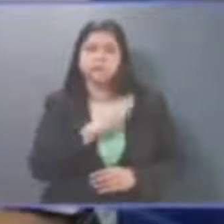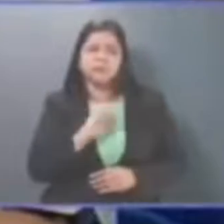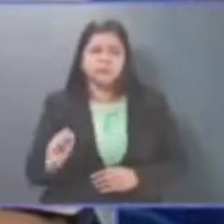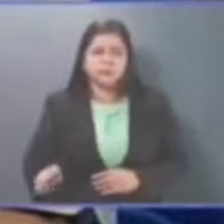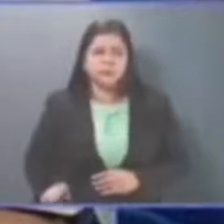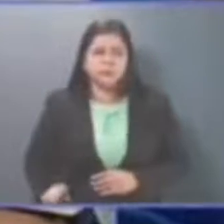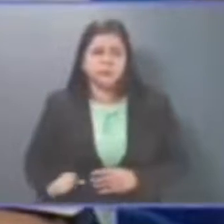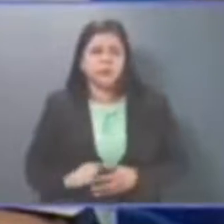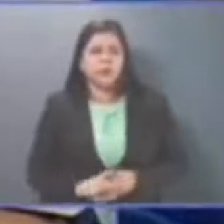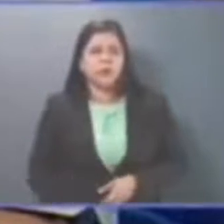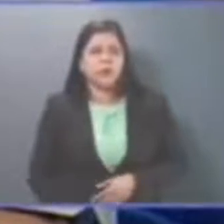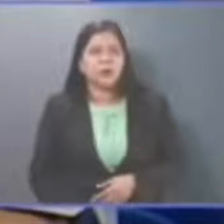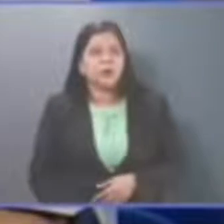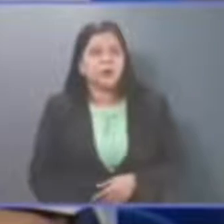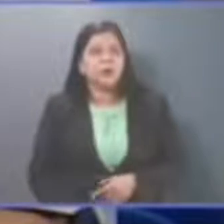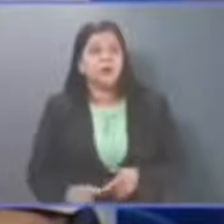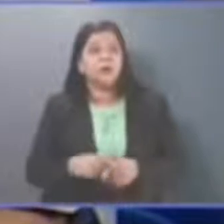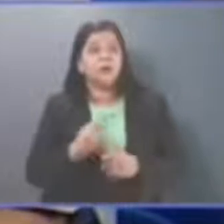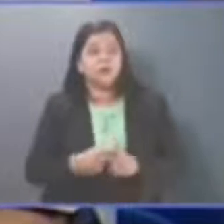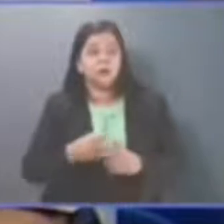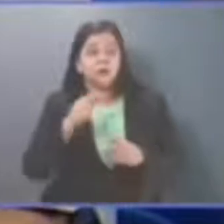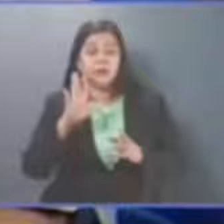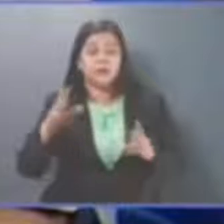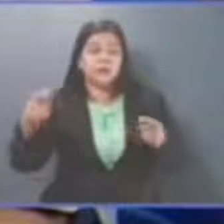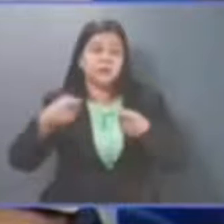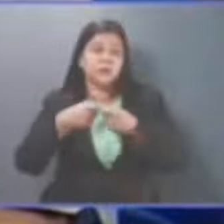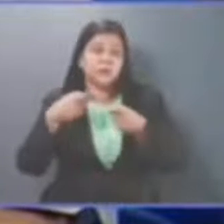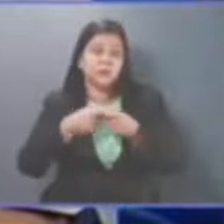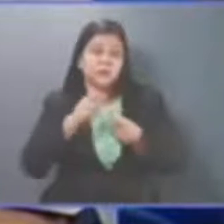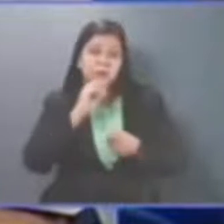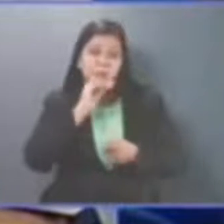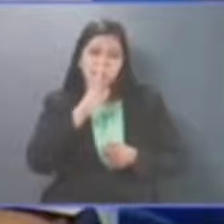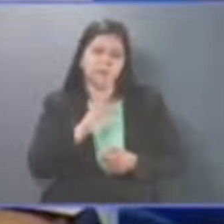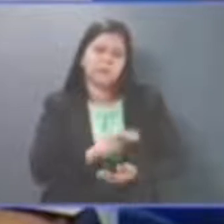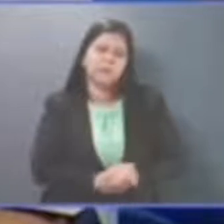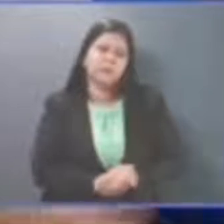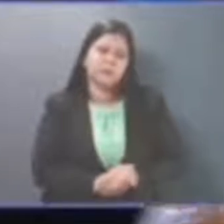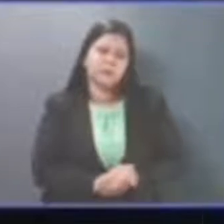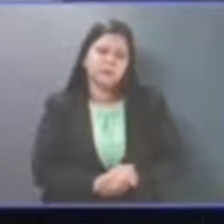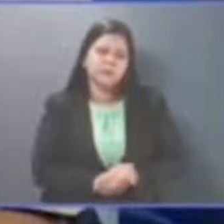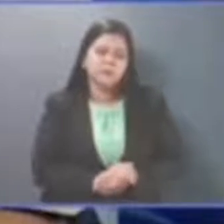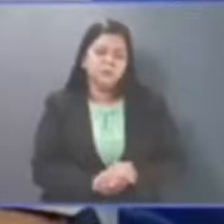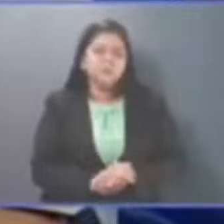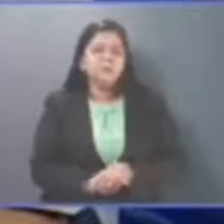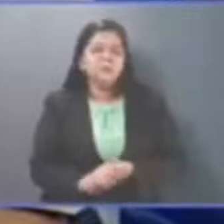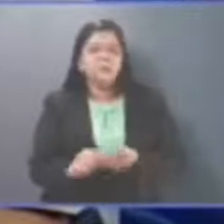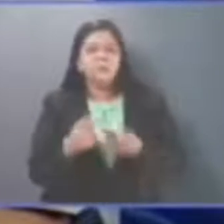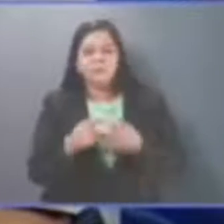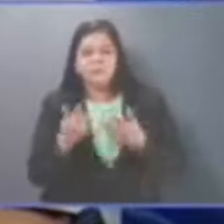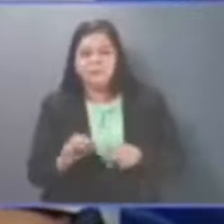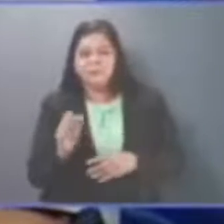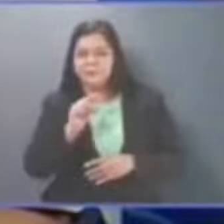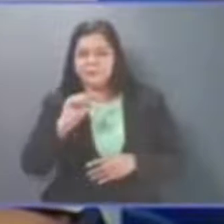salvadoreños, cuando en su recibo de energía eléctrica dice el nombre